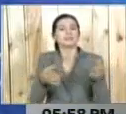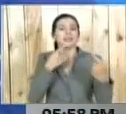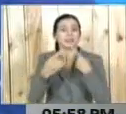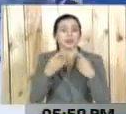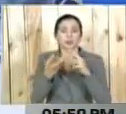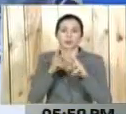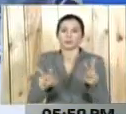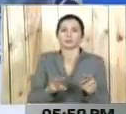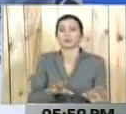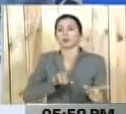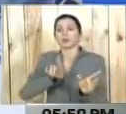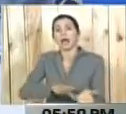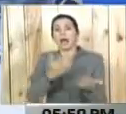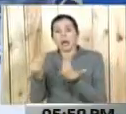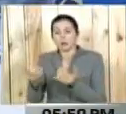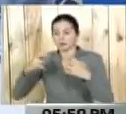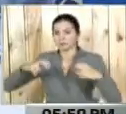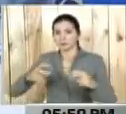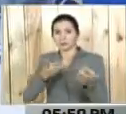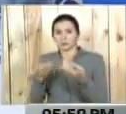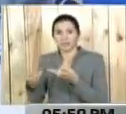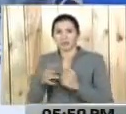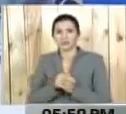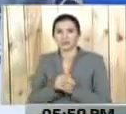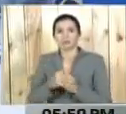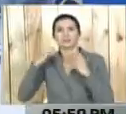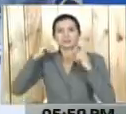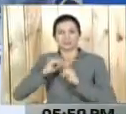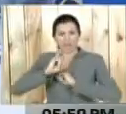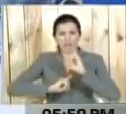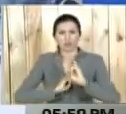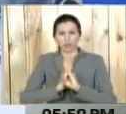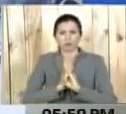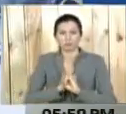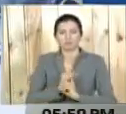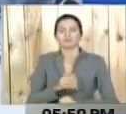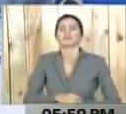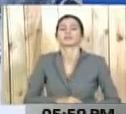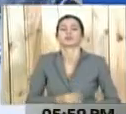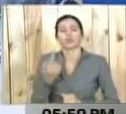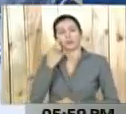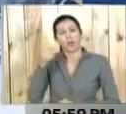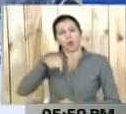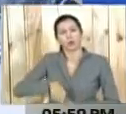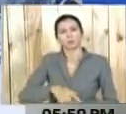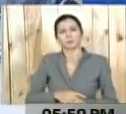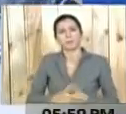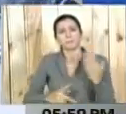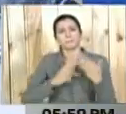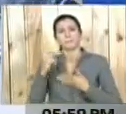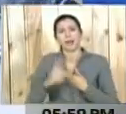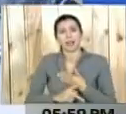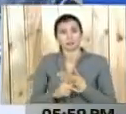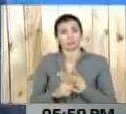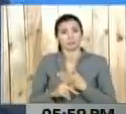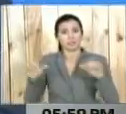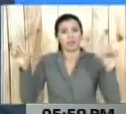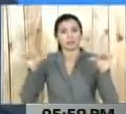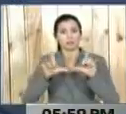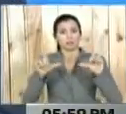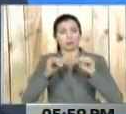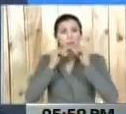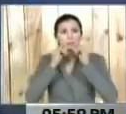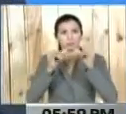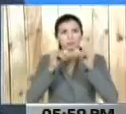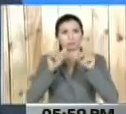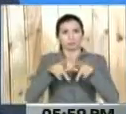Tengo un internacionalista en el panel y hoy veía yo también, haciendo monitoreo, un gran plan de medios internacional. La